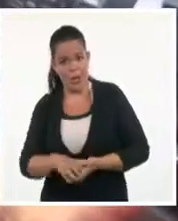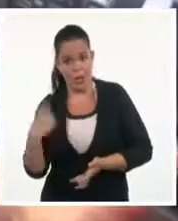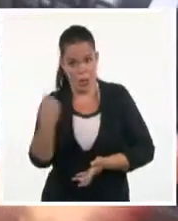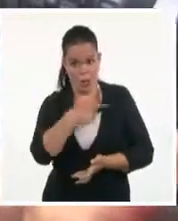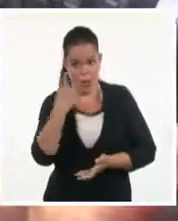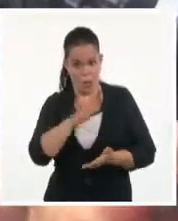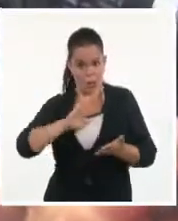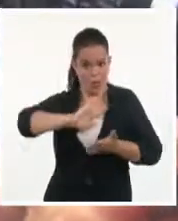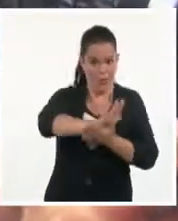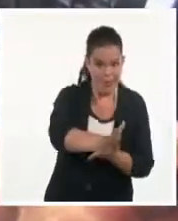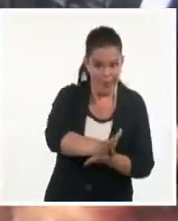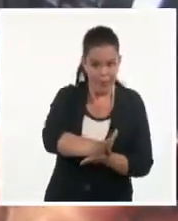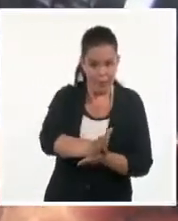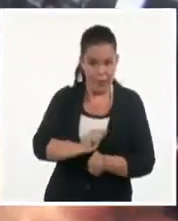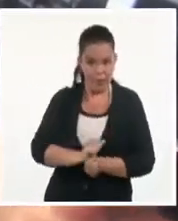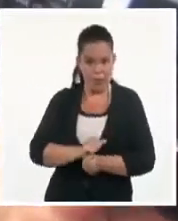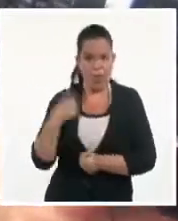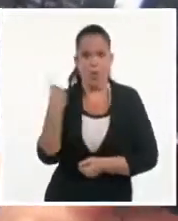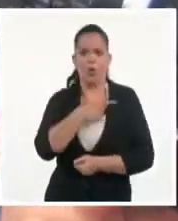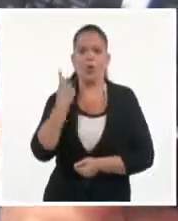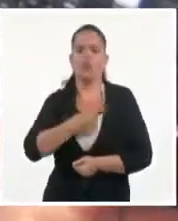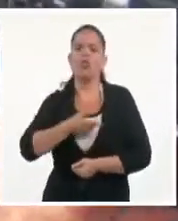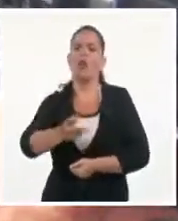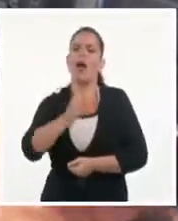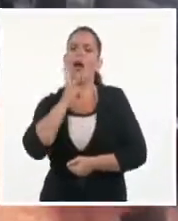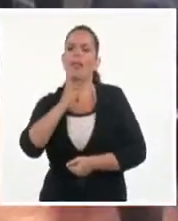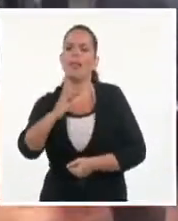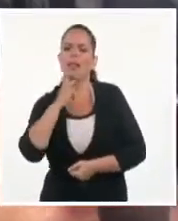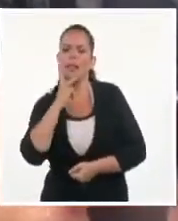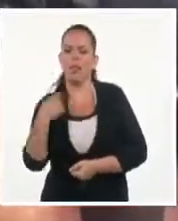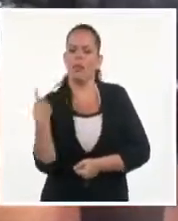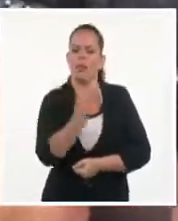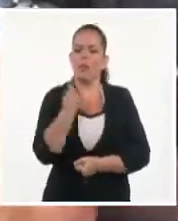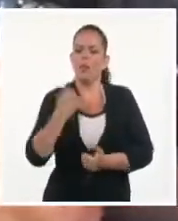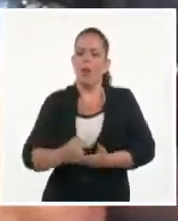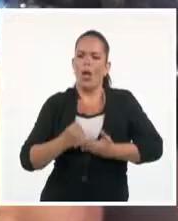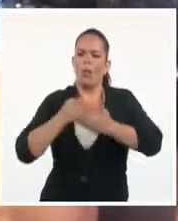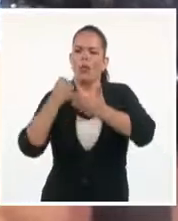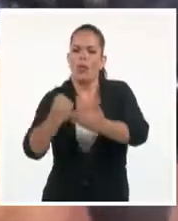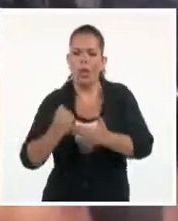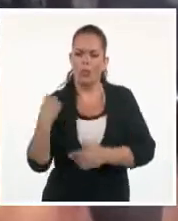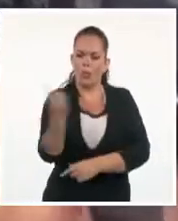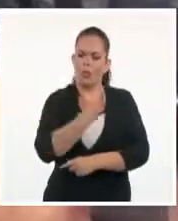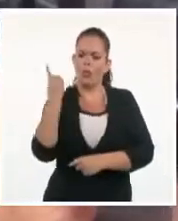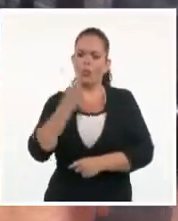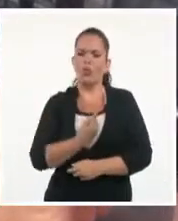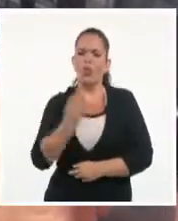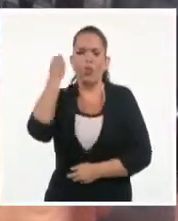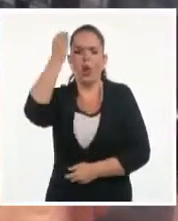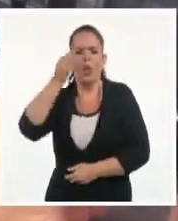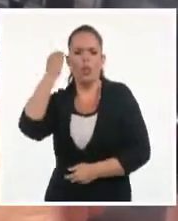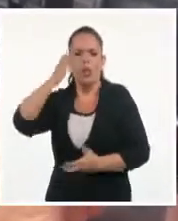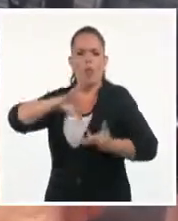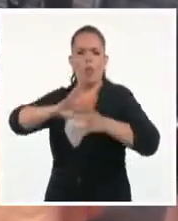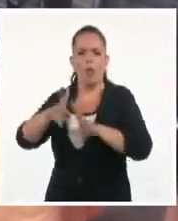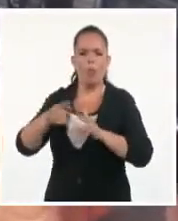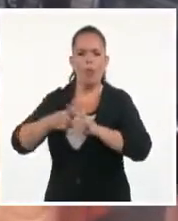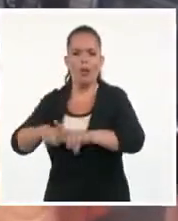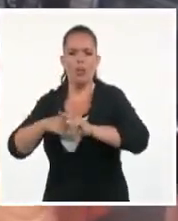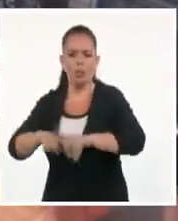es la dictadura. Entonces, se hace todo eso para desacreditar, para desmontar, para